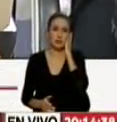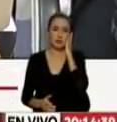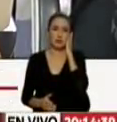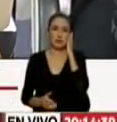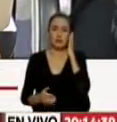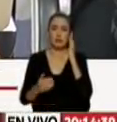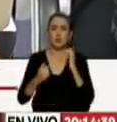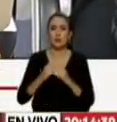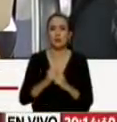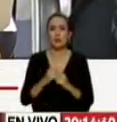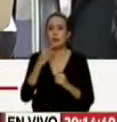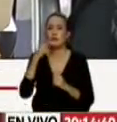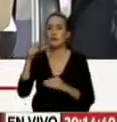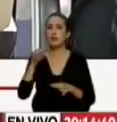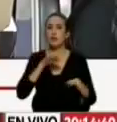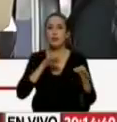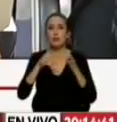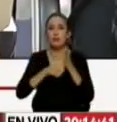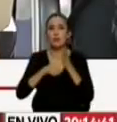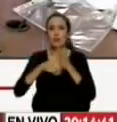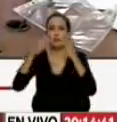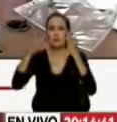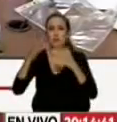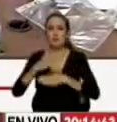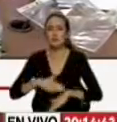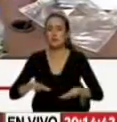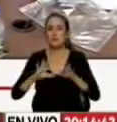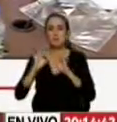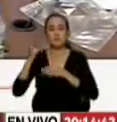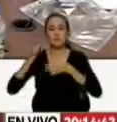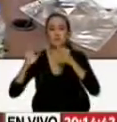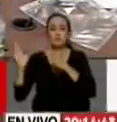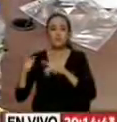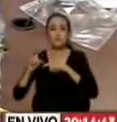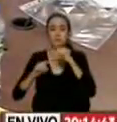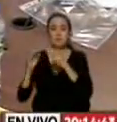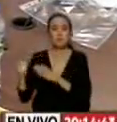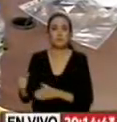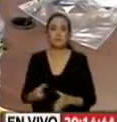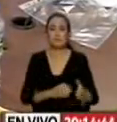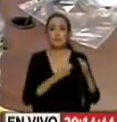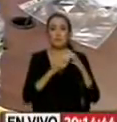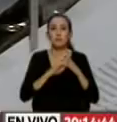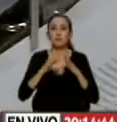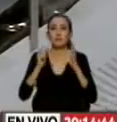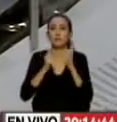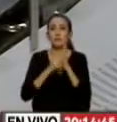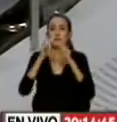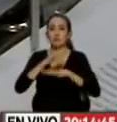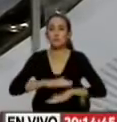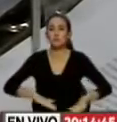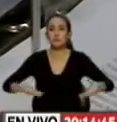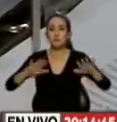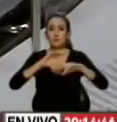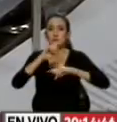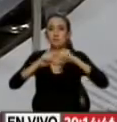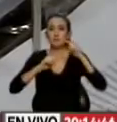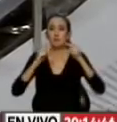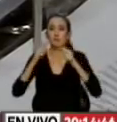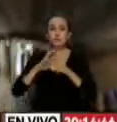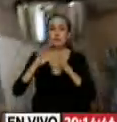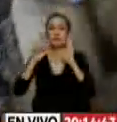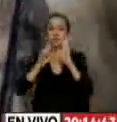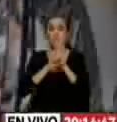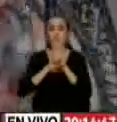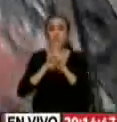remite solamente 8 actas certificadas. Este miércoles estaba prevista además las comparecencias de la exministra de Justicia, Lady Zúñiga, y